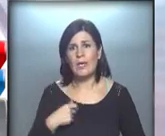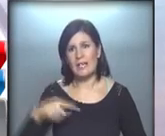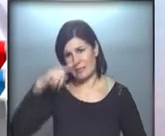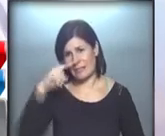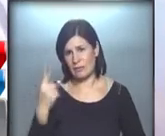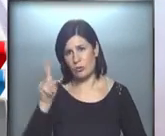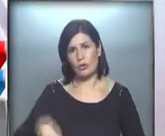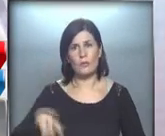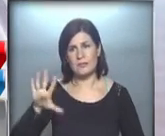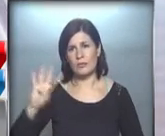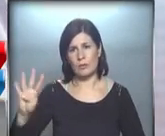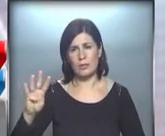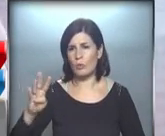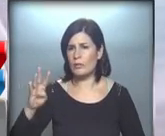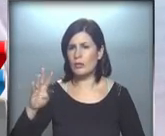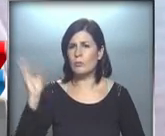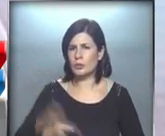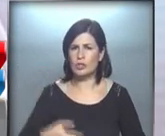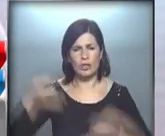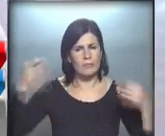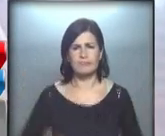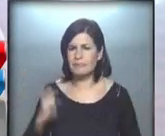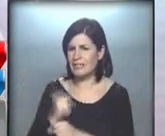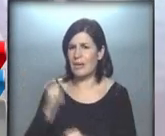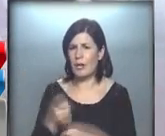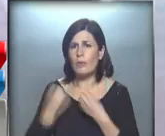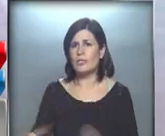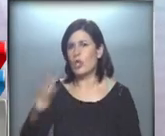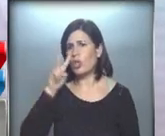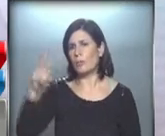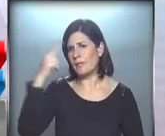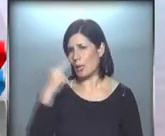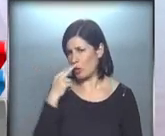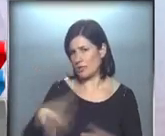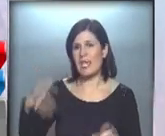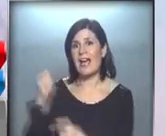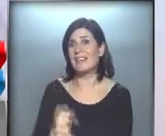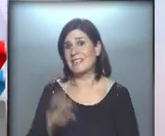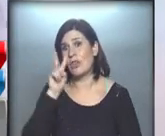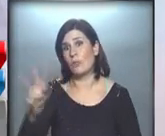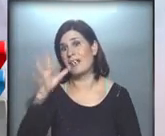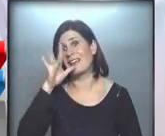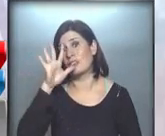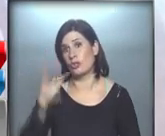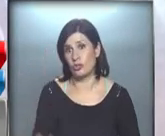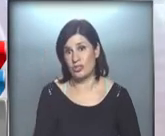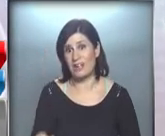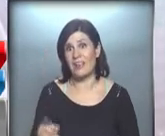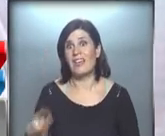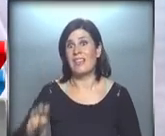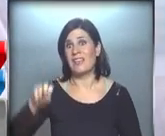de efectividad en el ciclo que inició en agosto del 2011 y finalizó tras su campeonato, el subcampeonato de